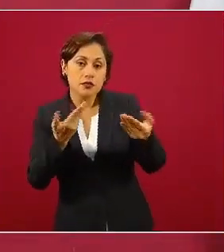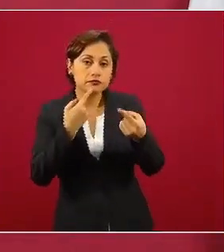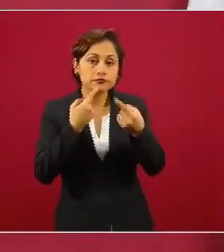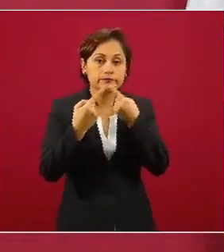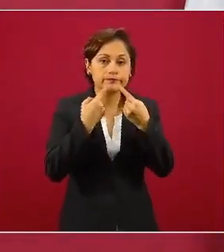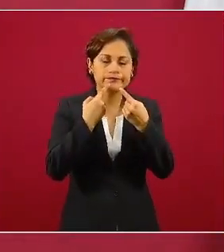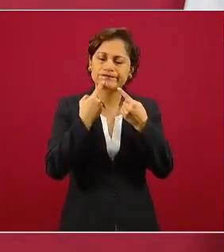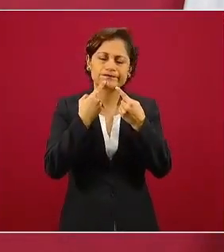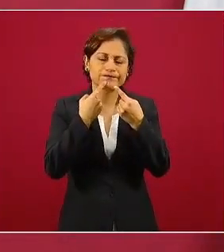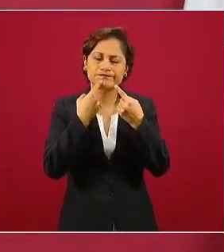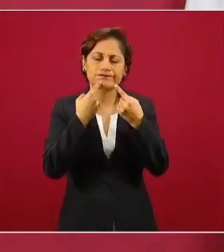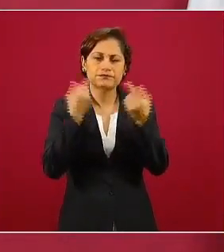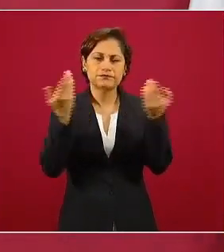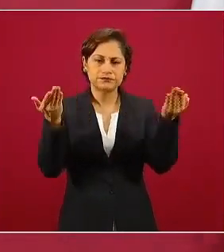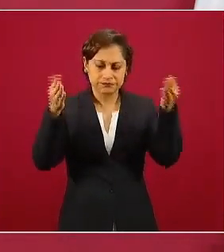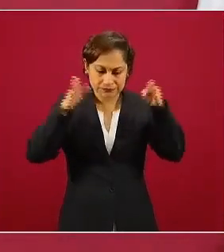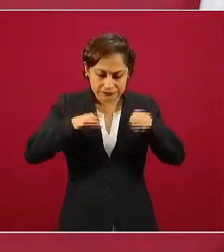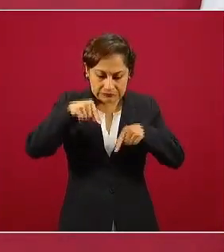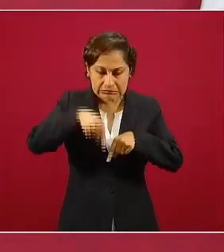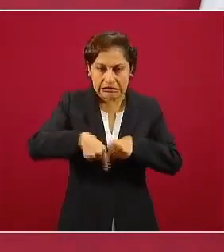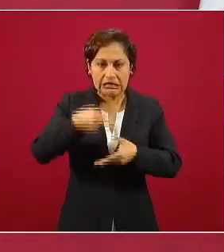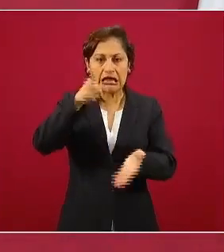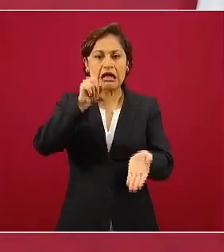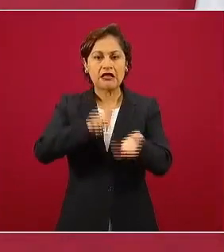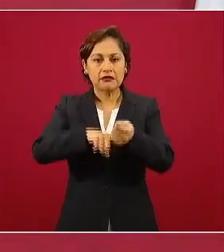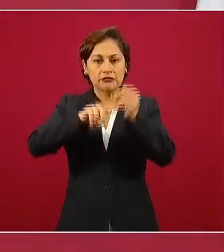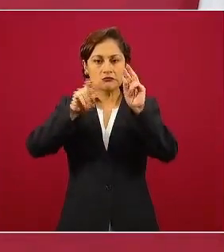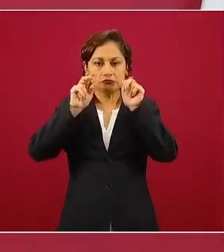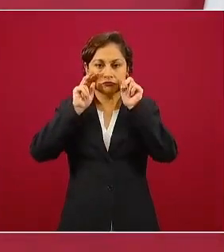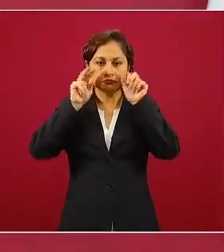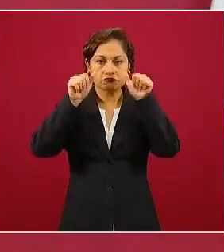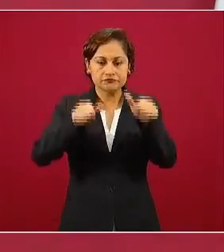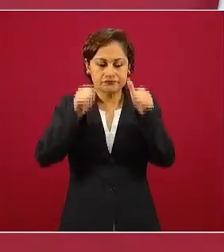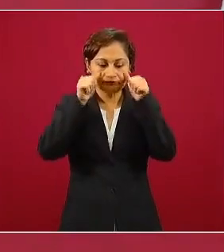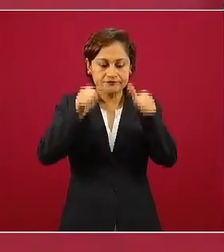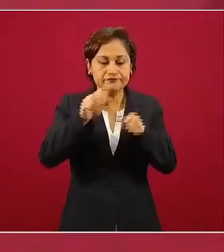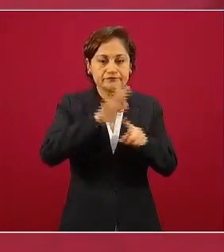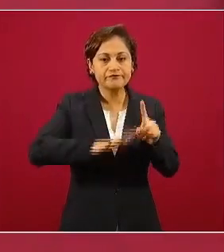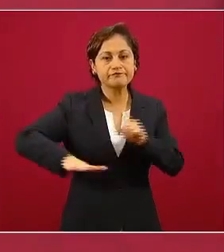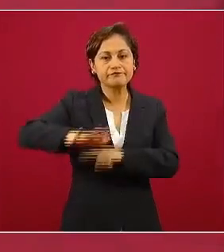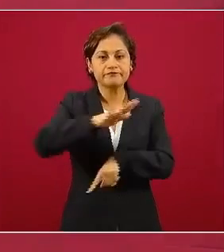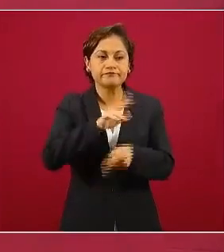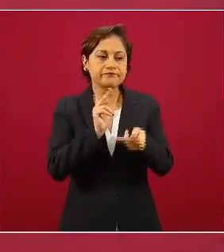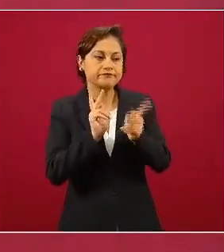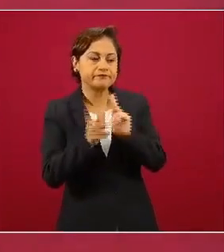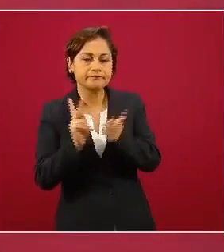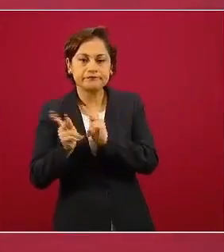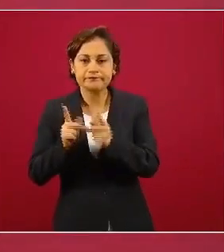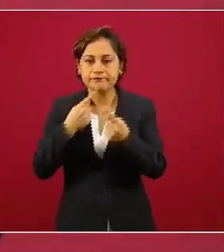Si hacemos bien las cosas aquí, nos respetan afuera.